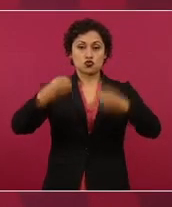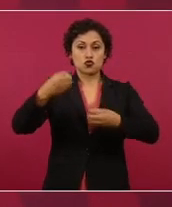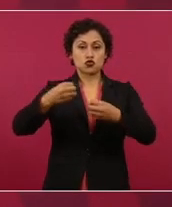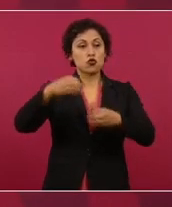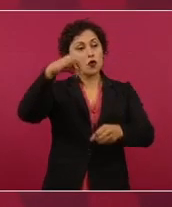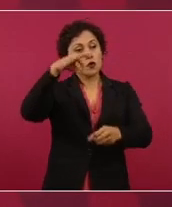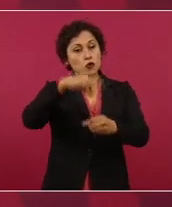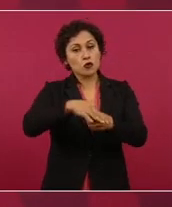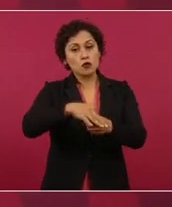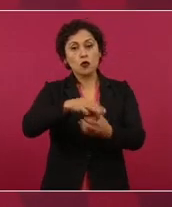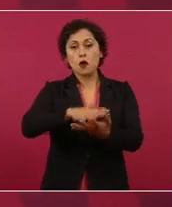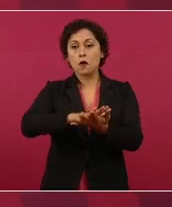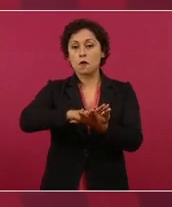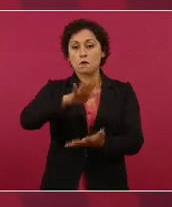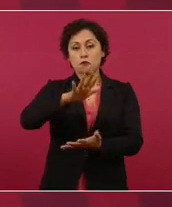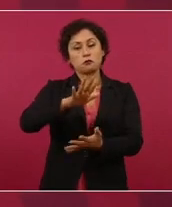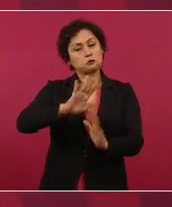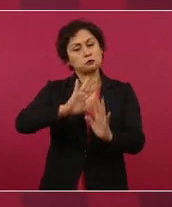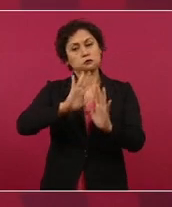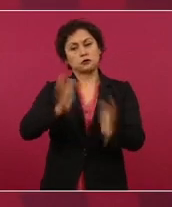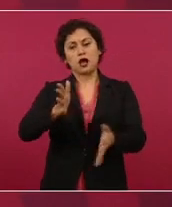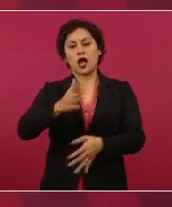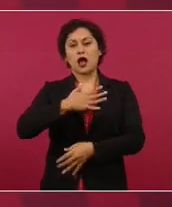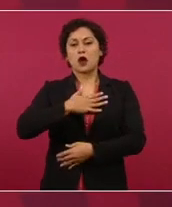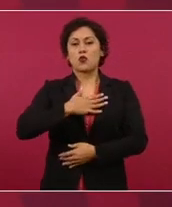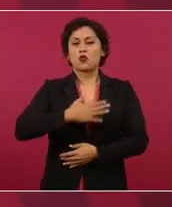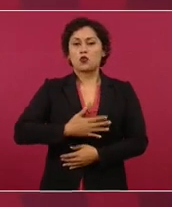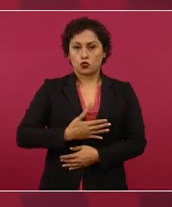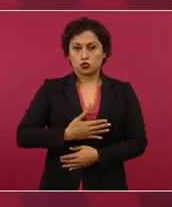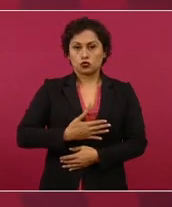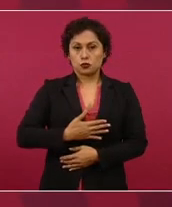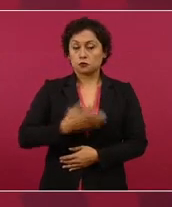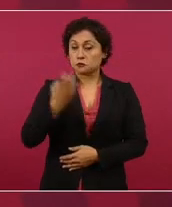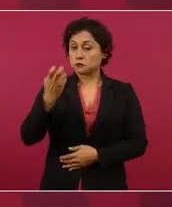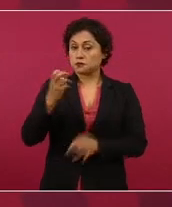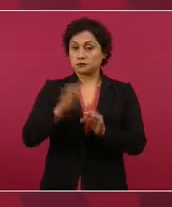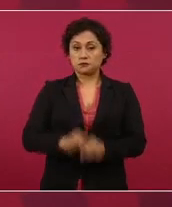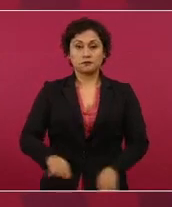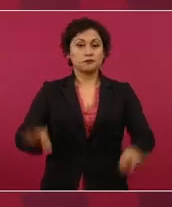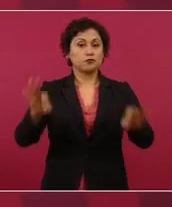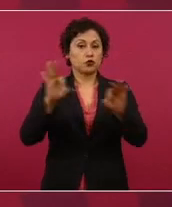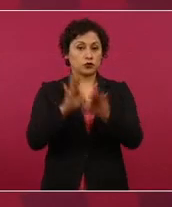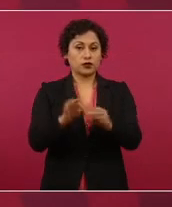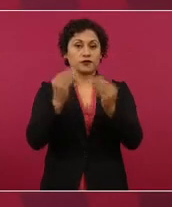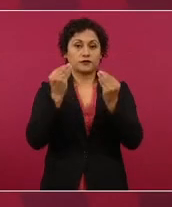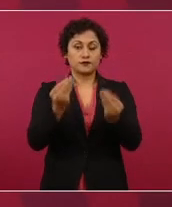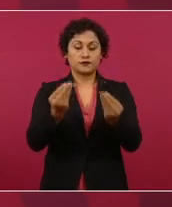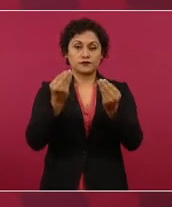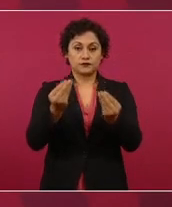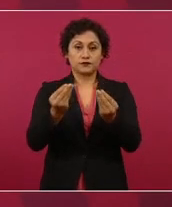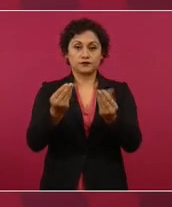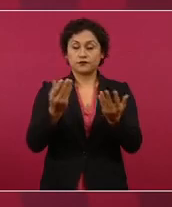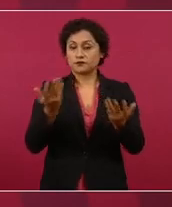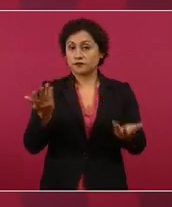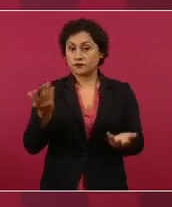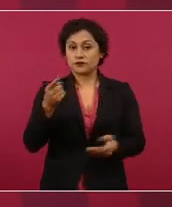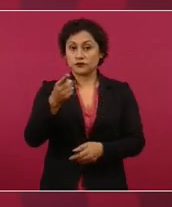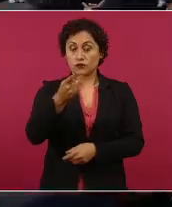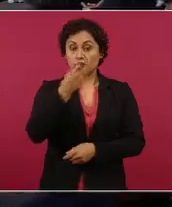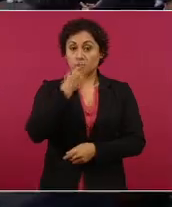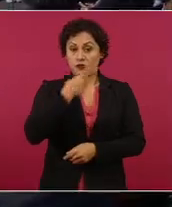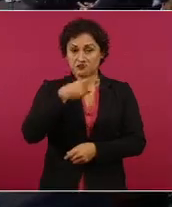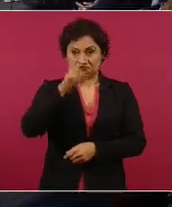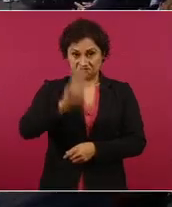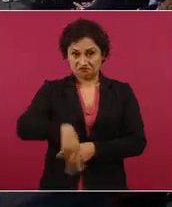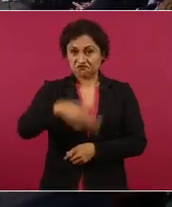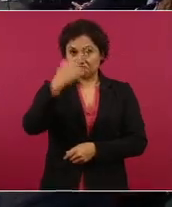hecho de justicia muy importante. Y como tú dices, no